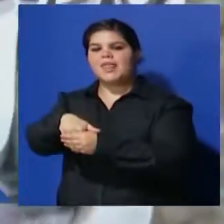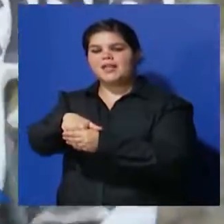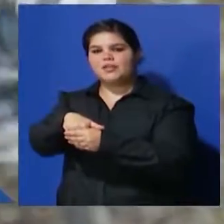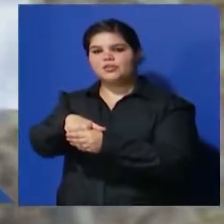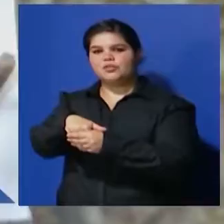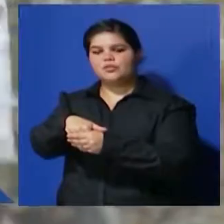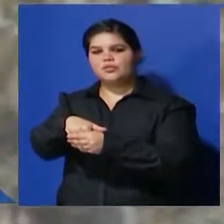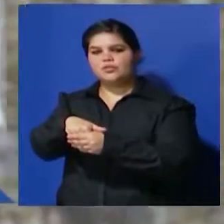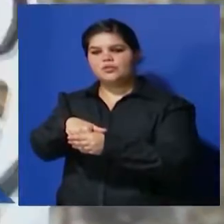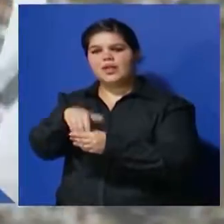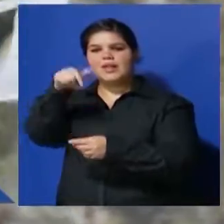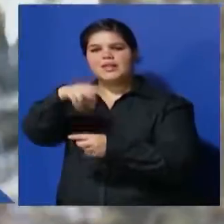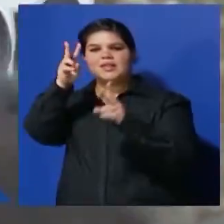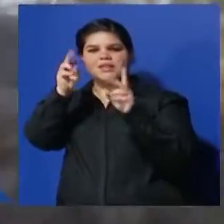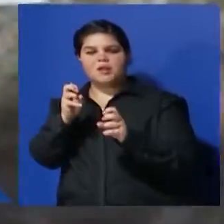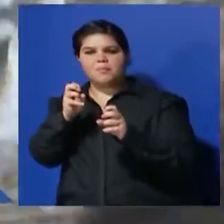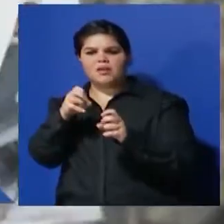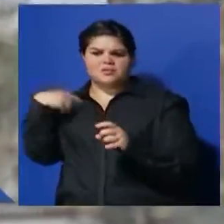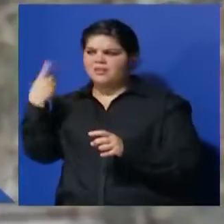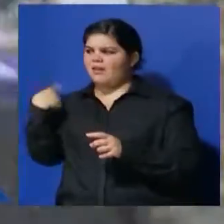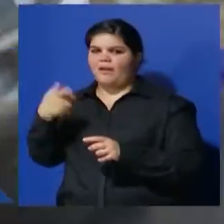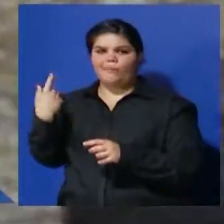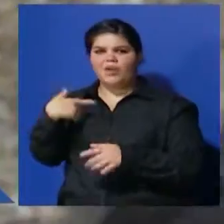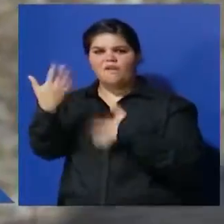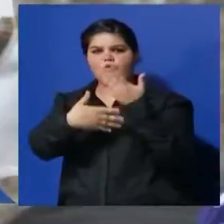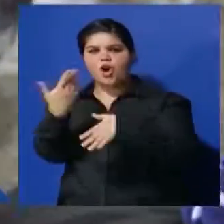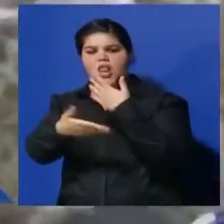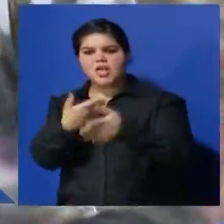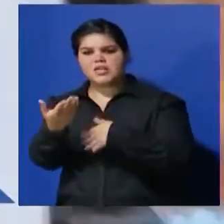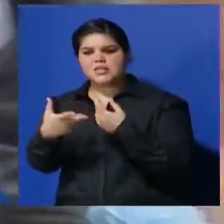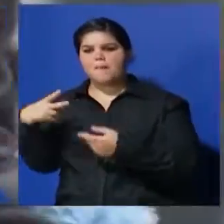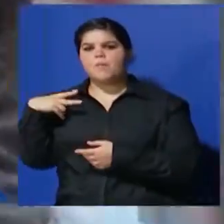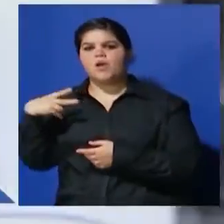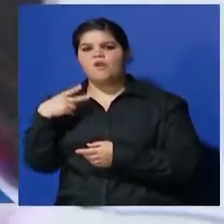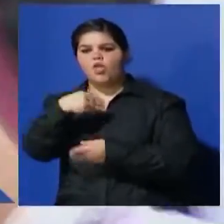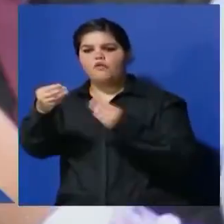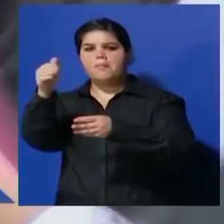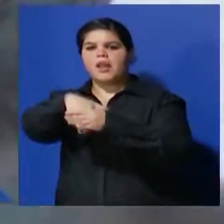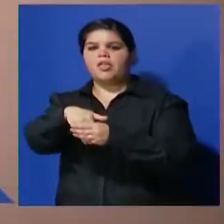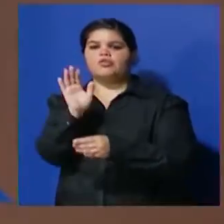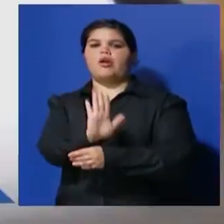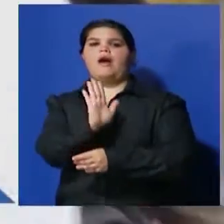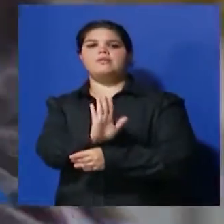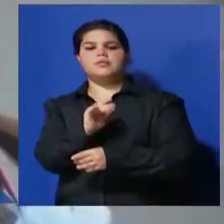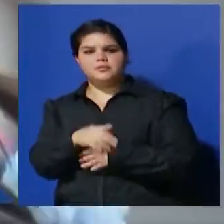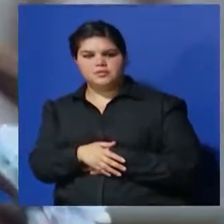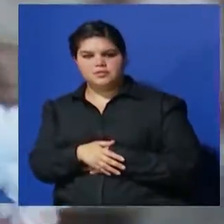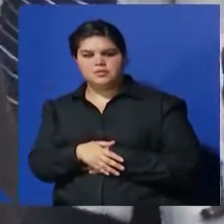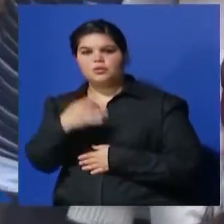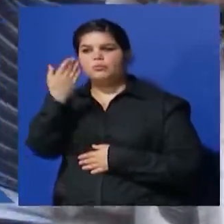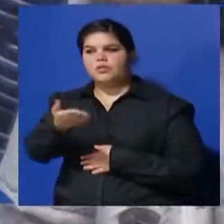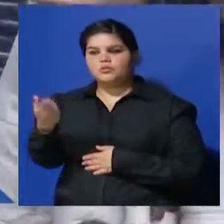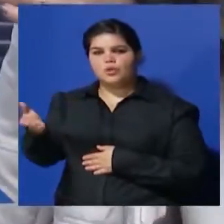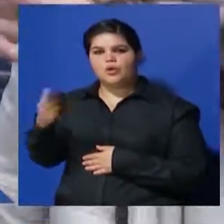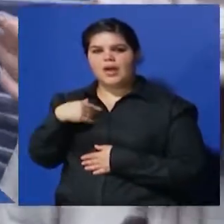la violencia, que es histórico, de meter la violencia en el ámbito privado, en el ámbito de la familia, y entonces como agentes del Estado, como Estado, no